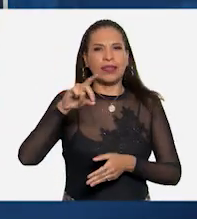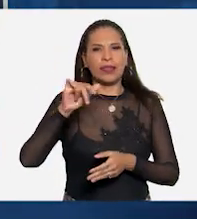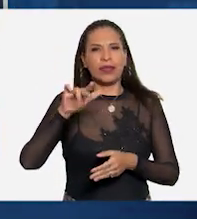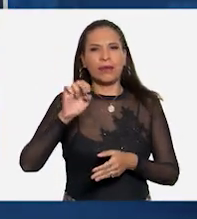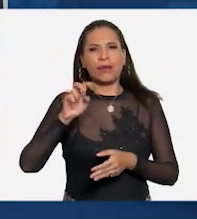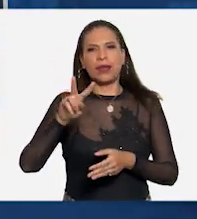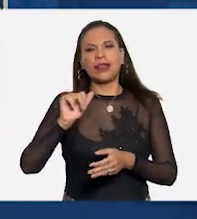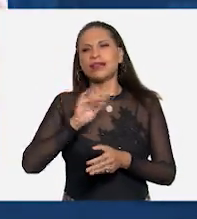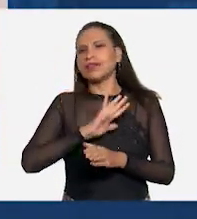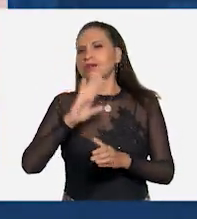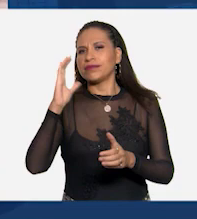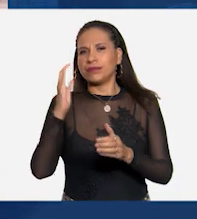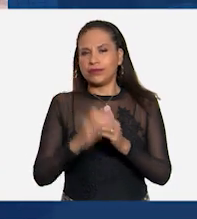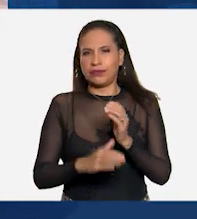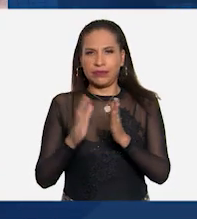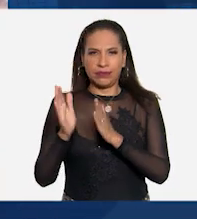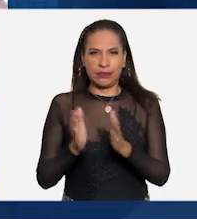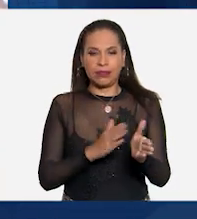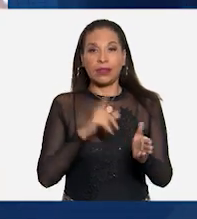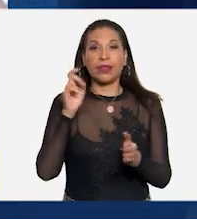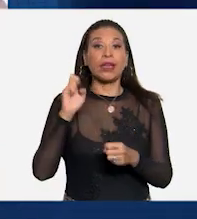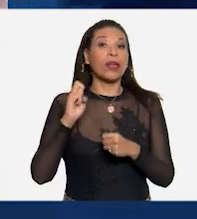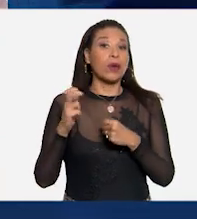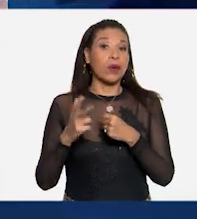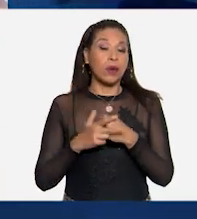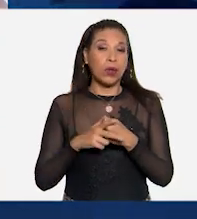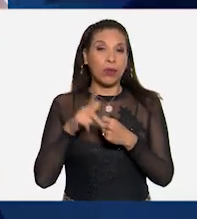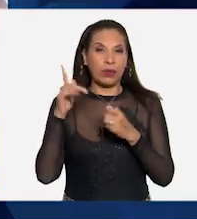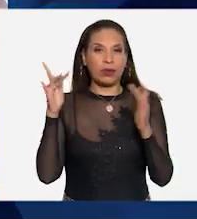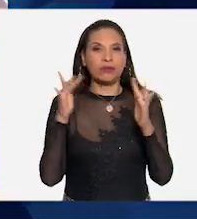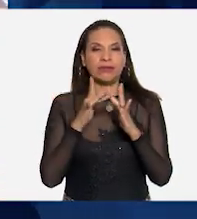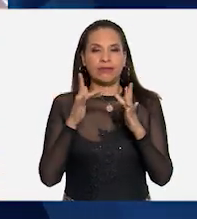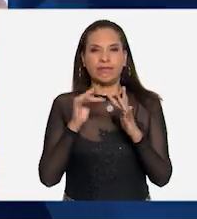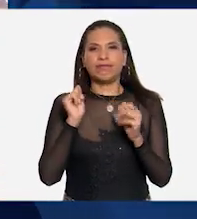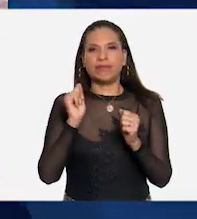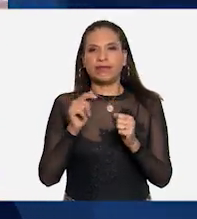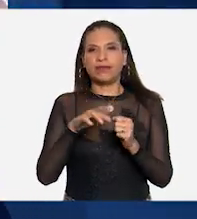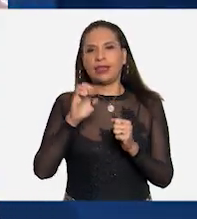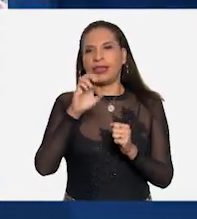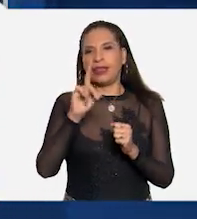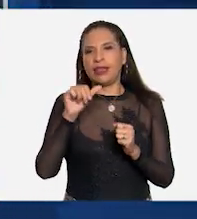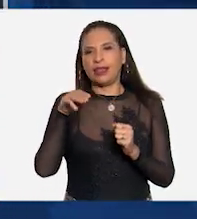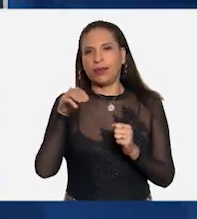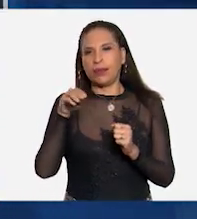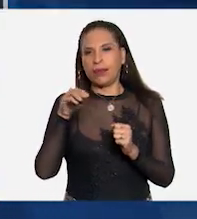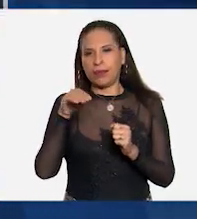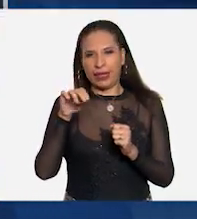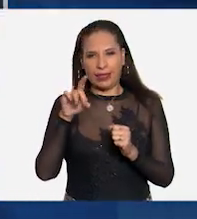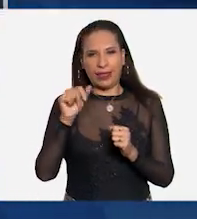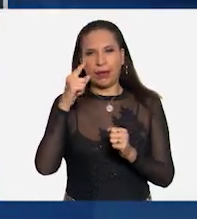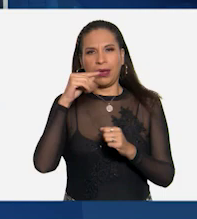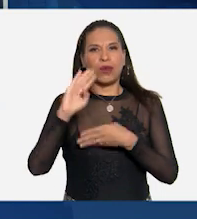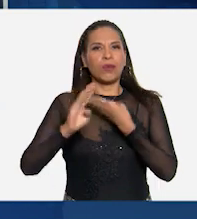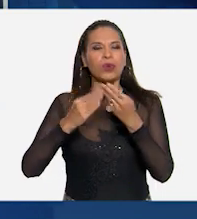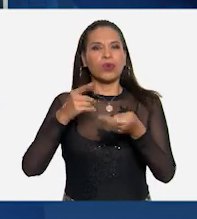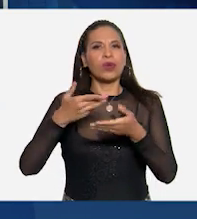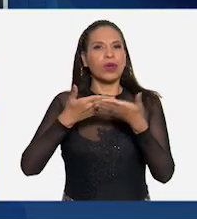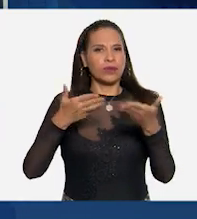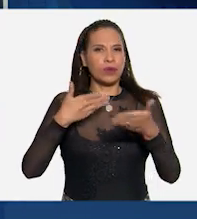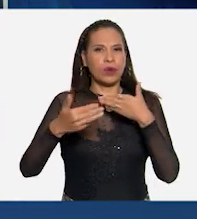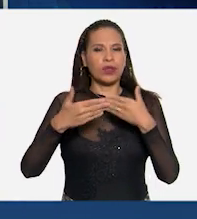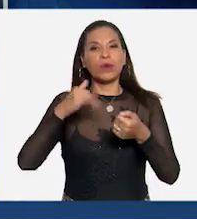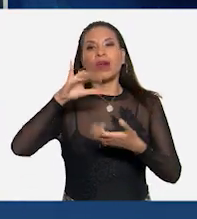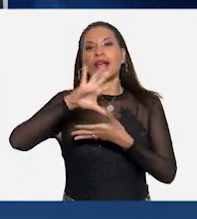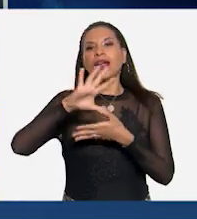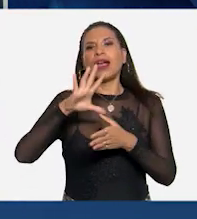terminado. Entonces, si en Europa el contacto es directo de la Edad Media al mundo moderno, también en América